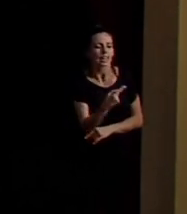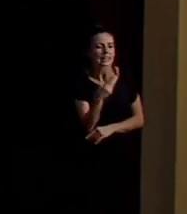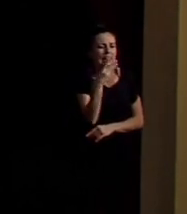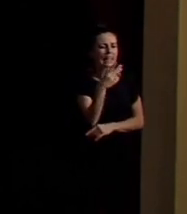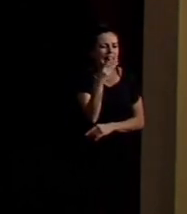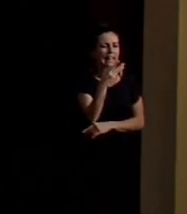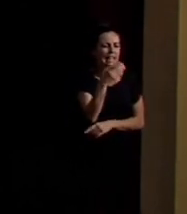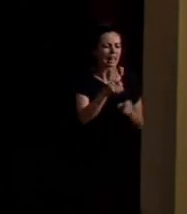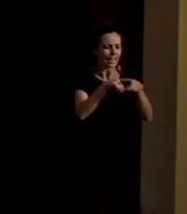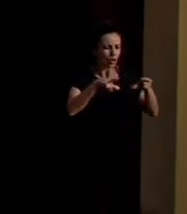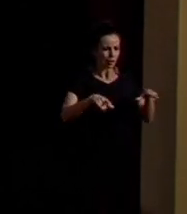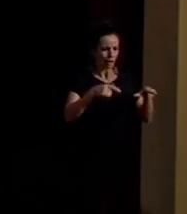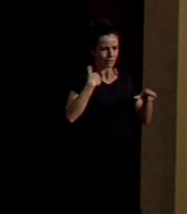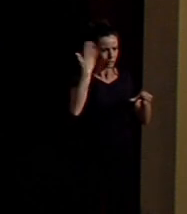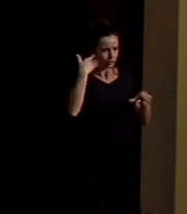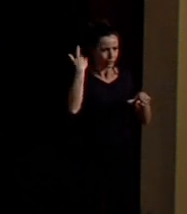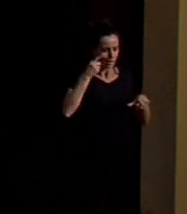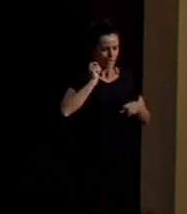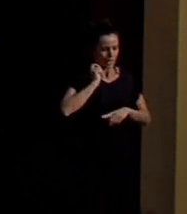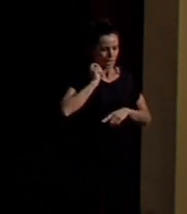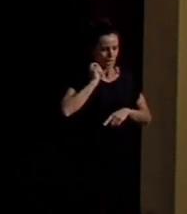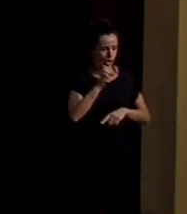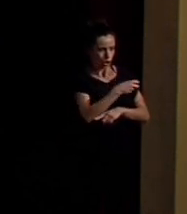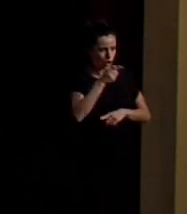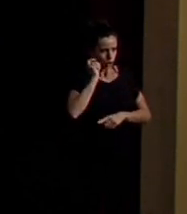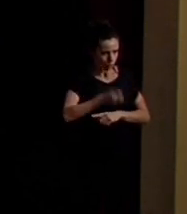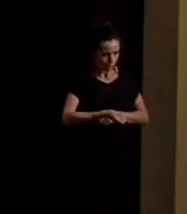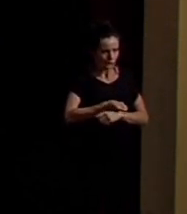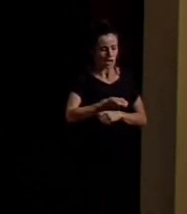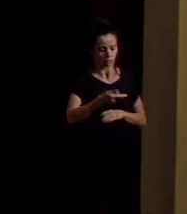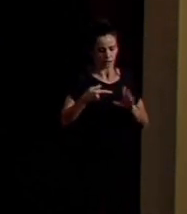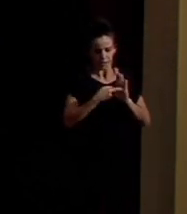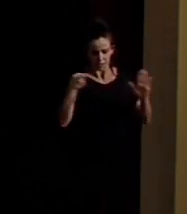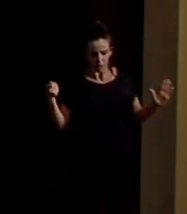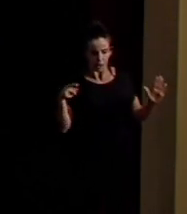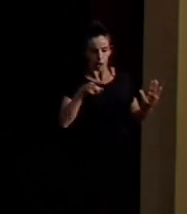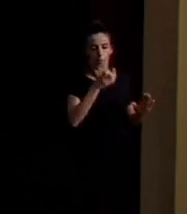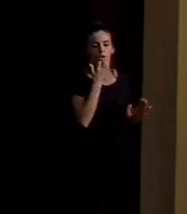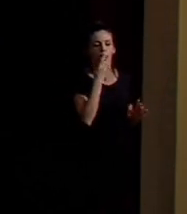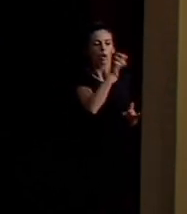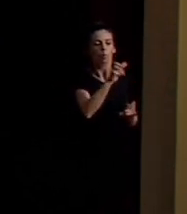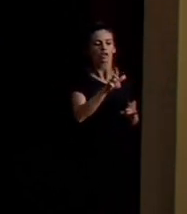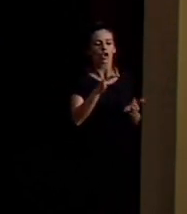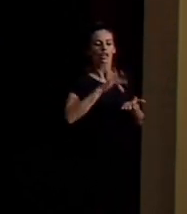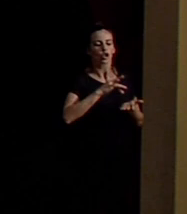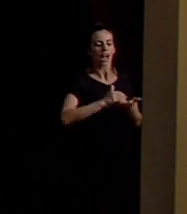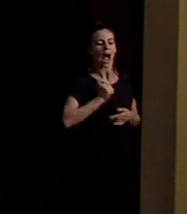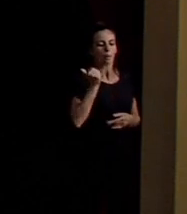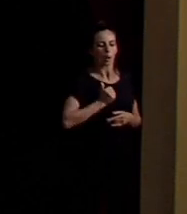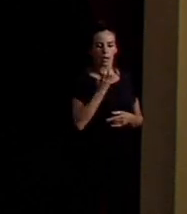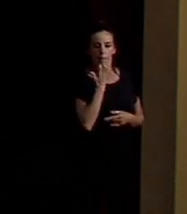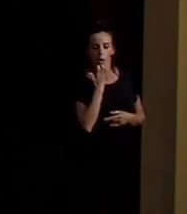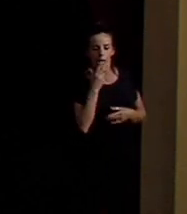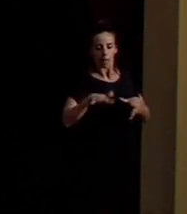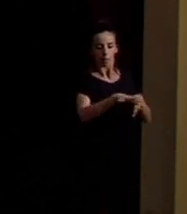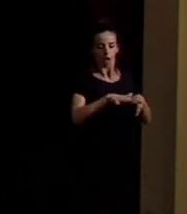locativa y que desapareció de nuestro Código Penal en el año 95, es decir, aquellos que, por ejemplo, se aprovechan alquilando o arrendando